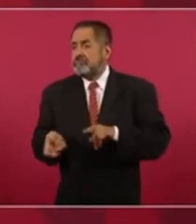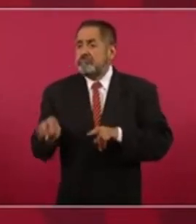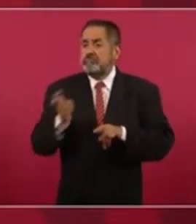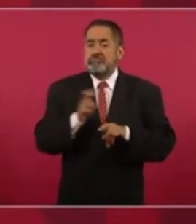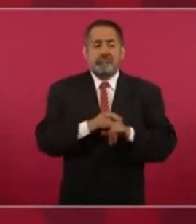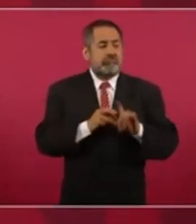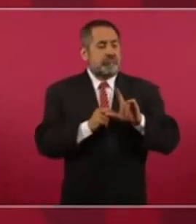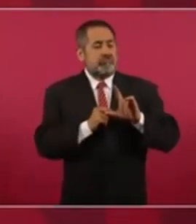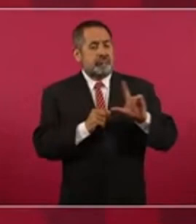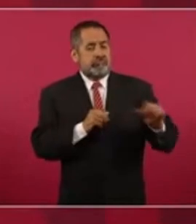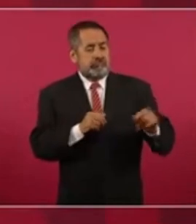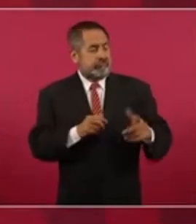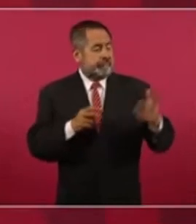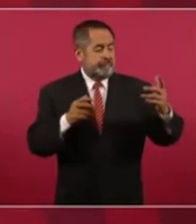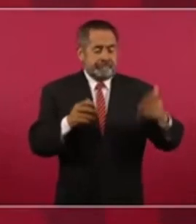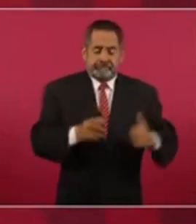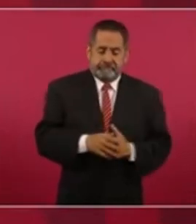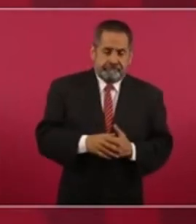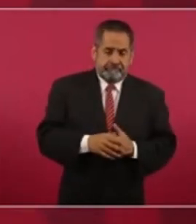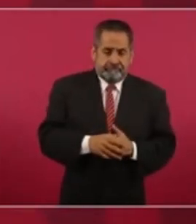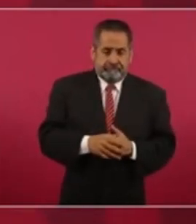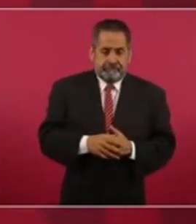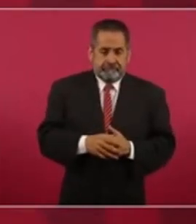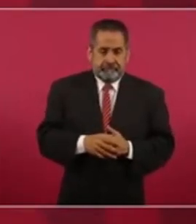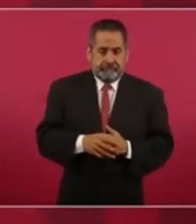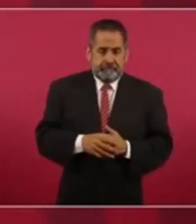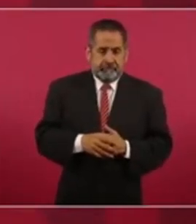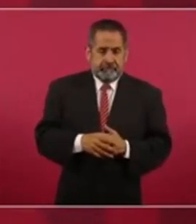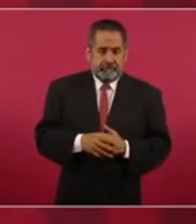y hablar de que qué barbaridad,